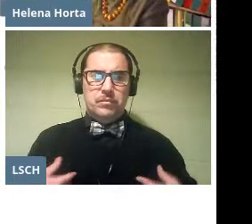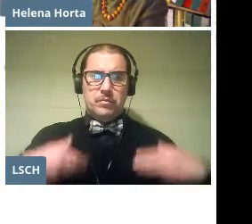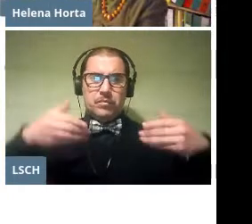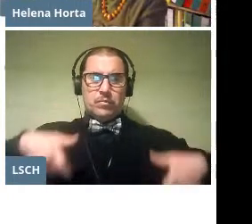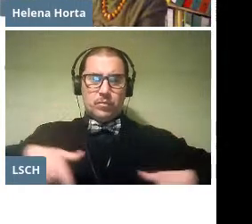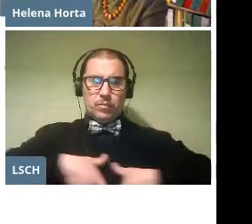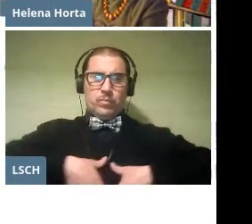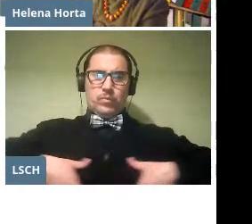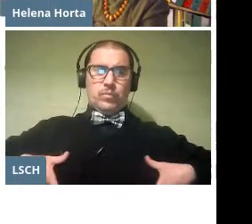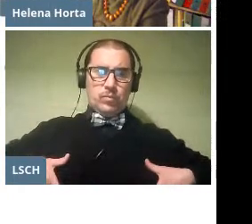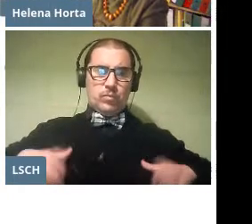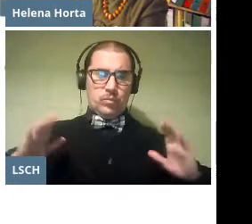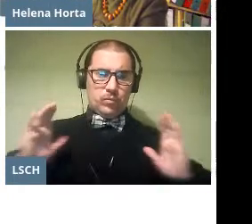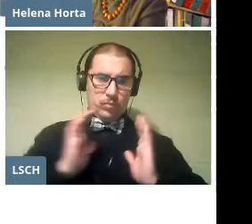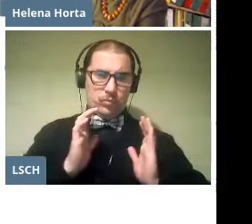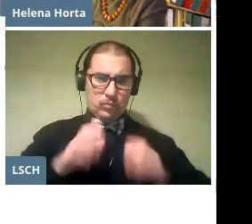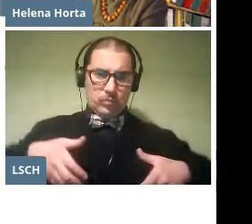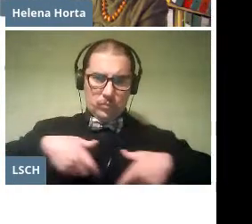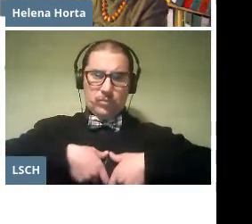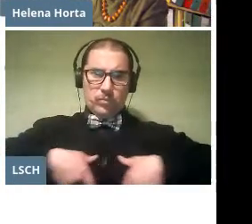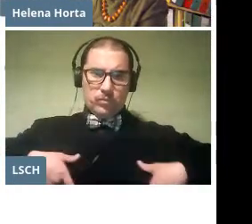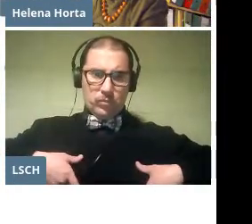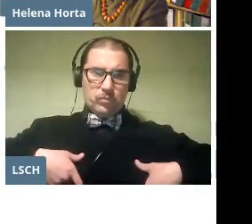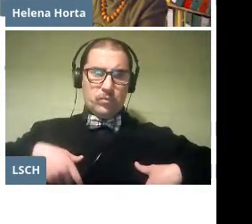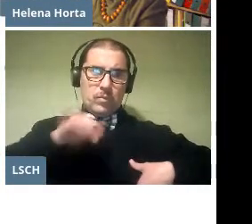ajustada con una bolsa faja, que es